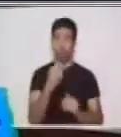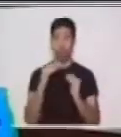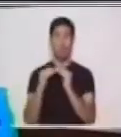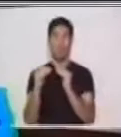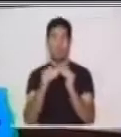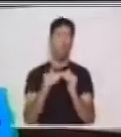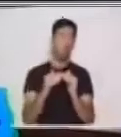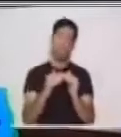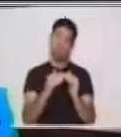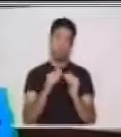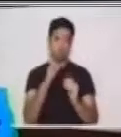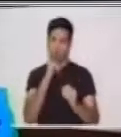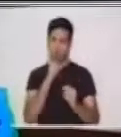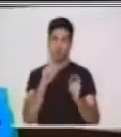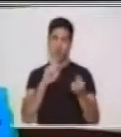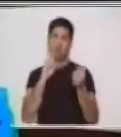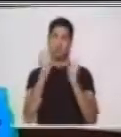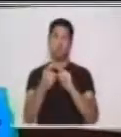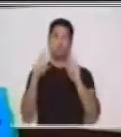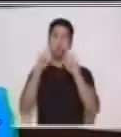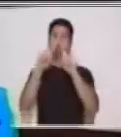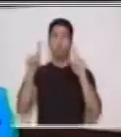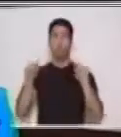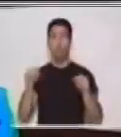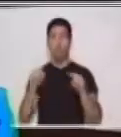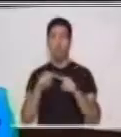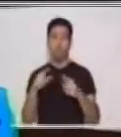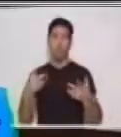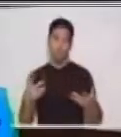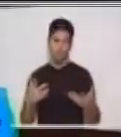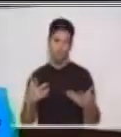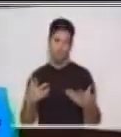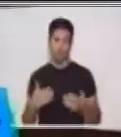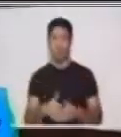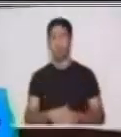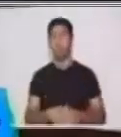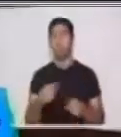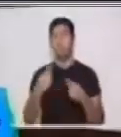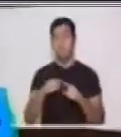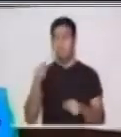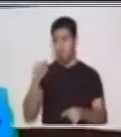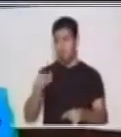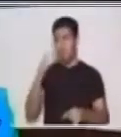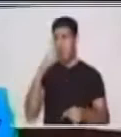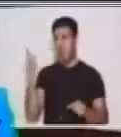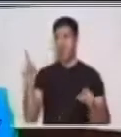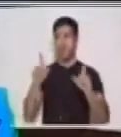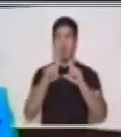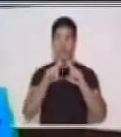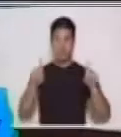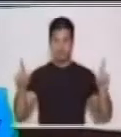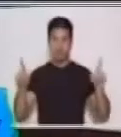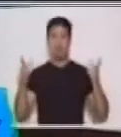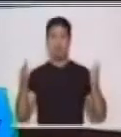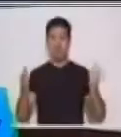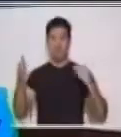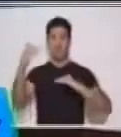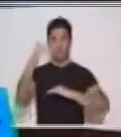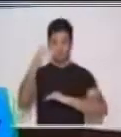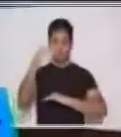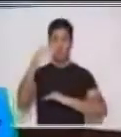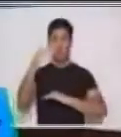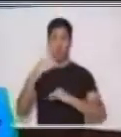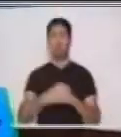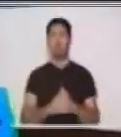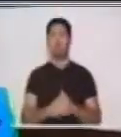ya sería un cuadrado, estaríamos hablando de un cubo, pero en este caso estamos hablando de un prisma rectangular. ¿Por